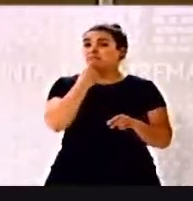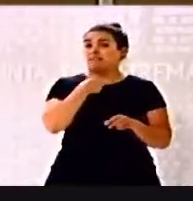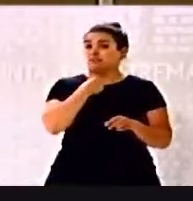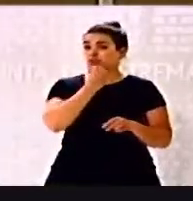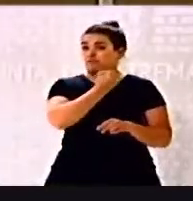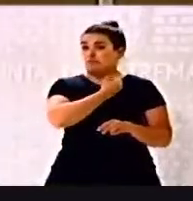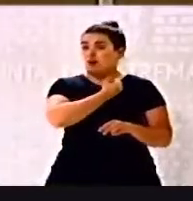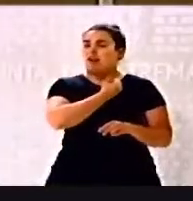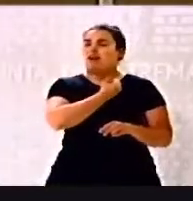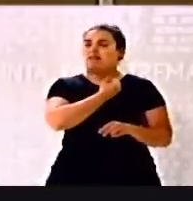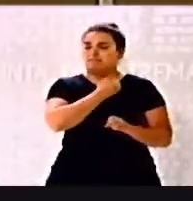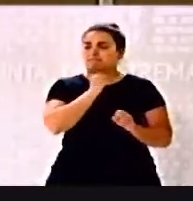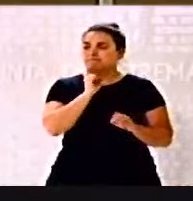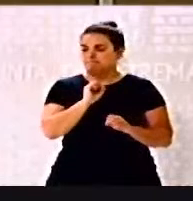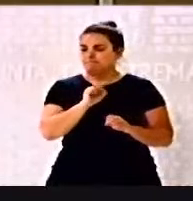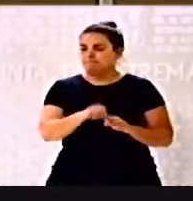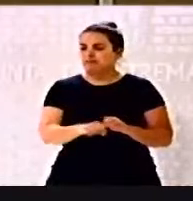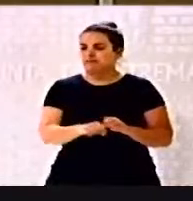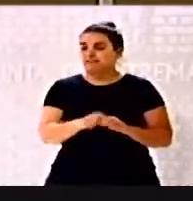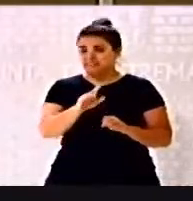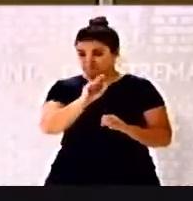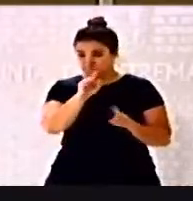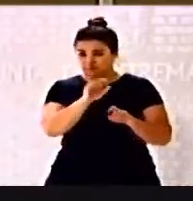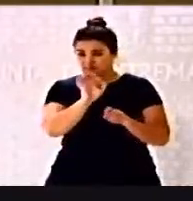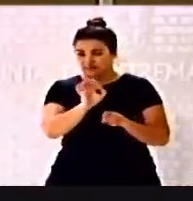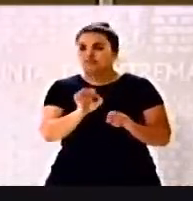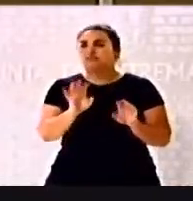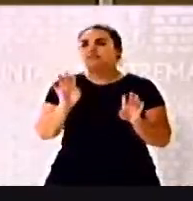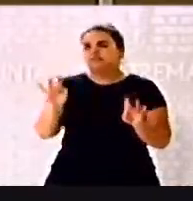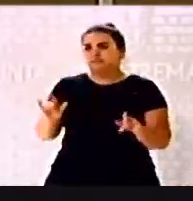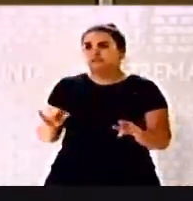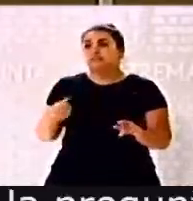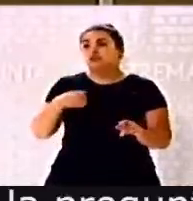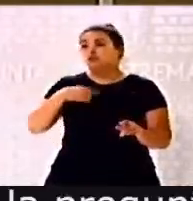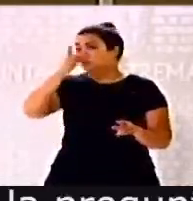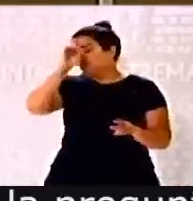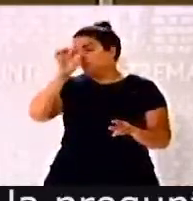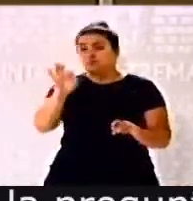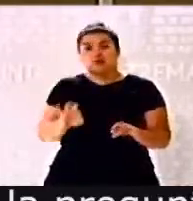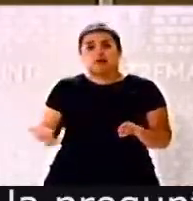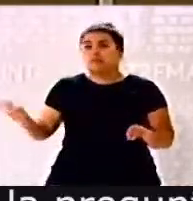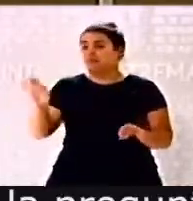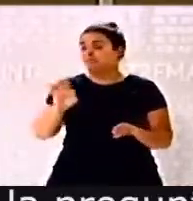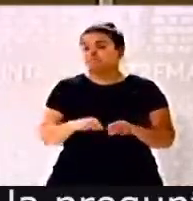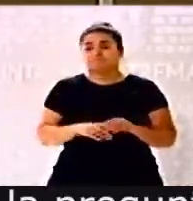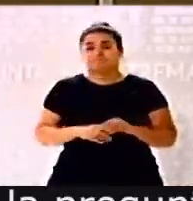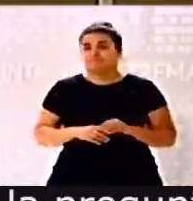Mata, es cierto, ¿no? Era esa la pregunta, ¿verdad? No sabemos nada de él.